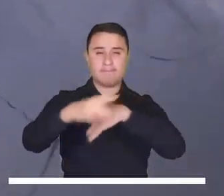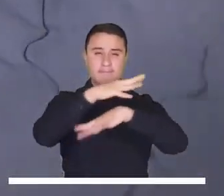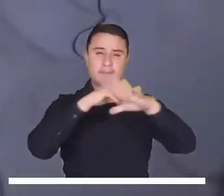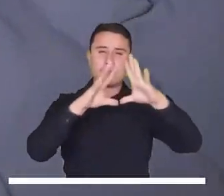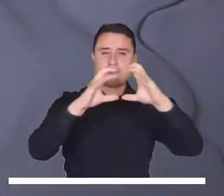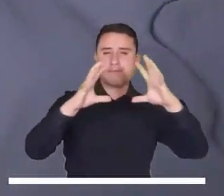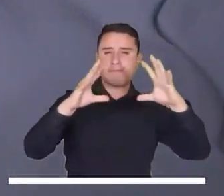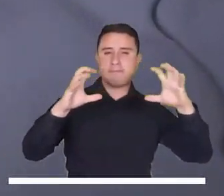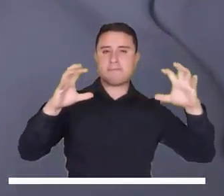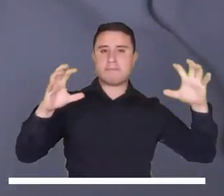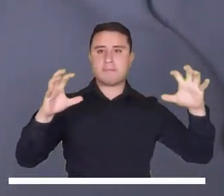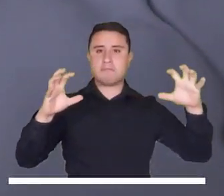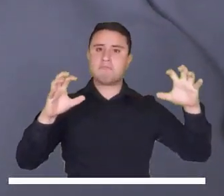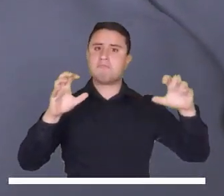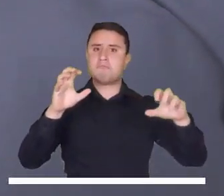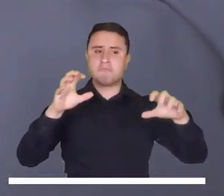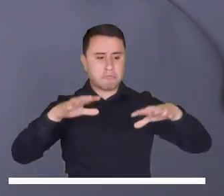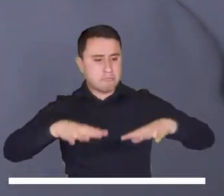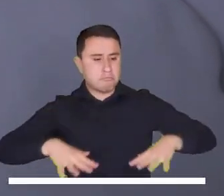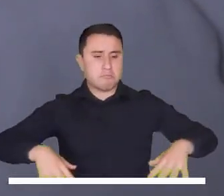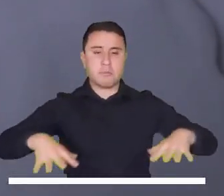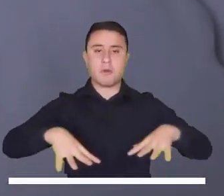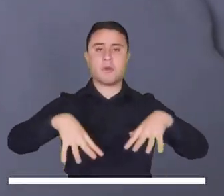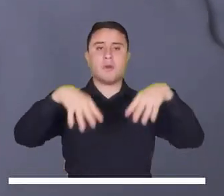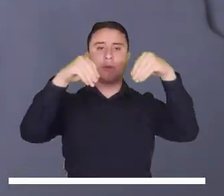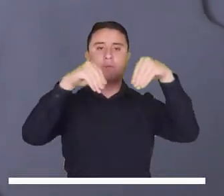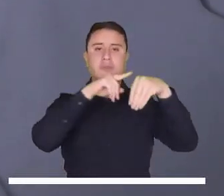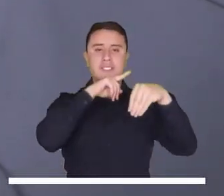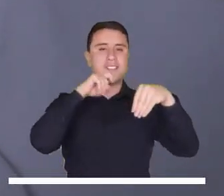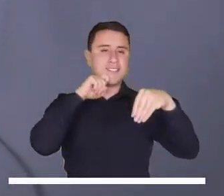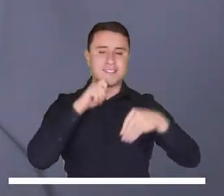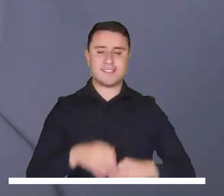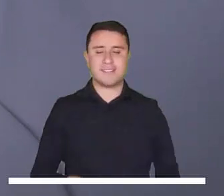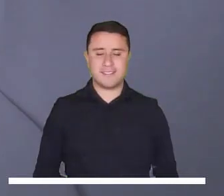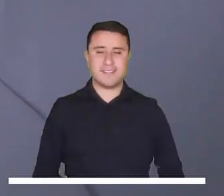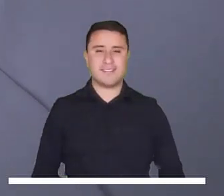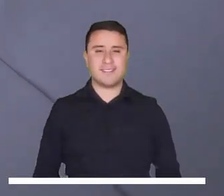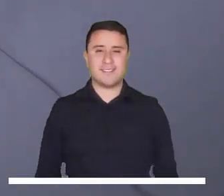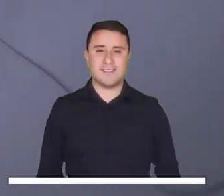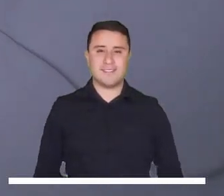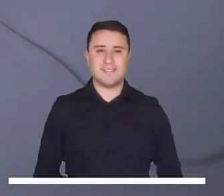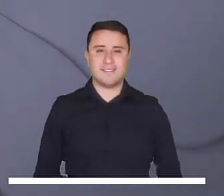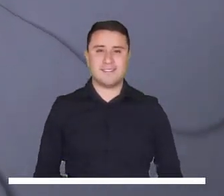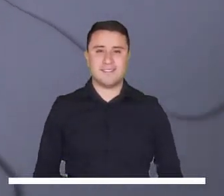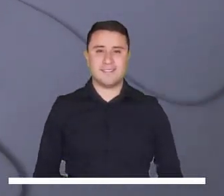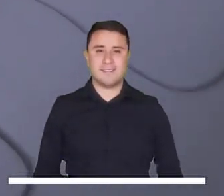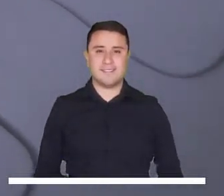Finalmente, la capital del país tendría cielo parcialmente nublado, acompañado de condiciones secas durante la noche.